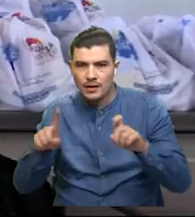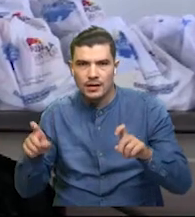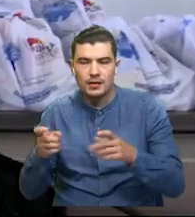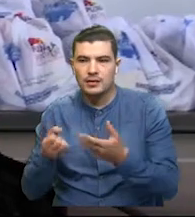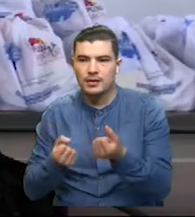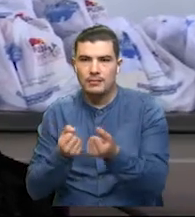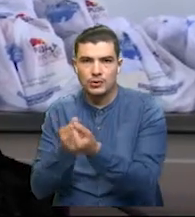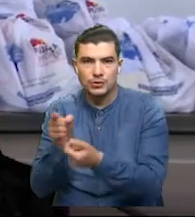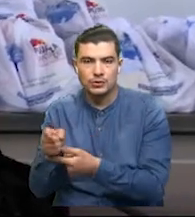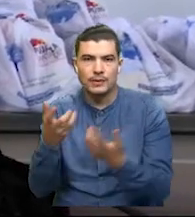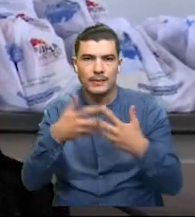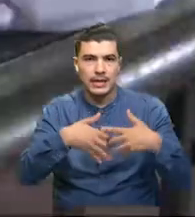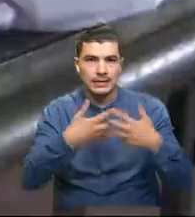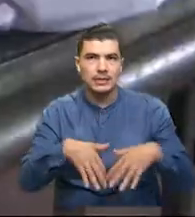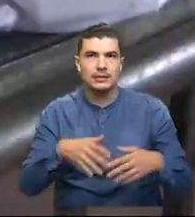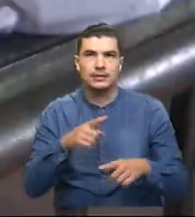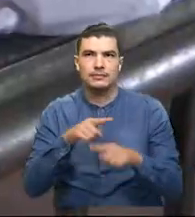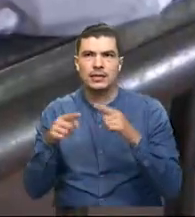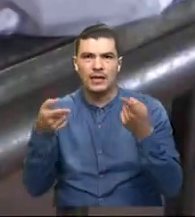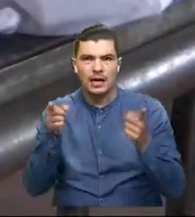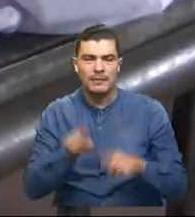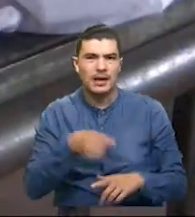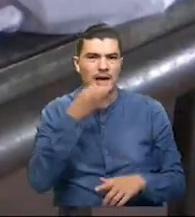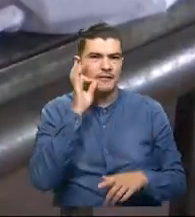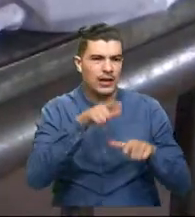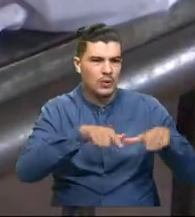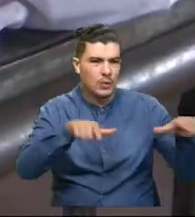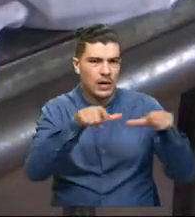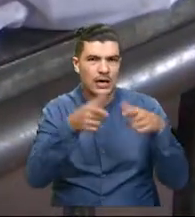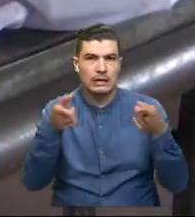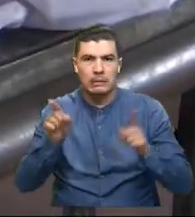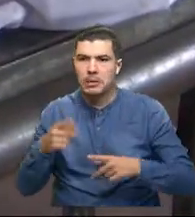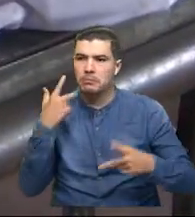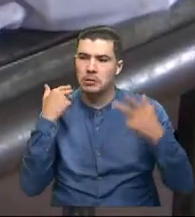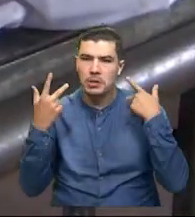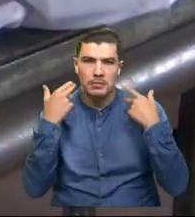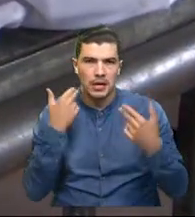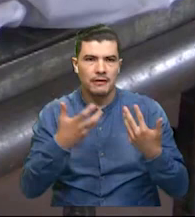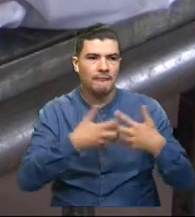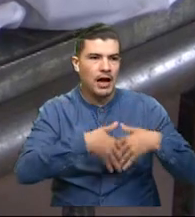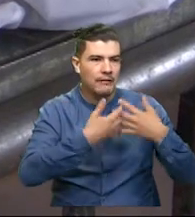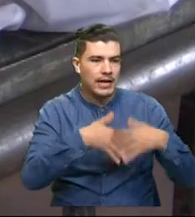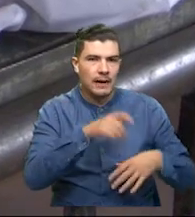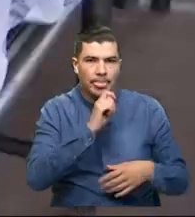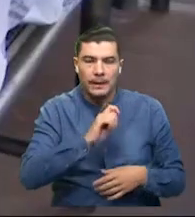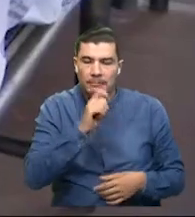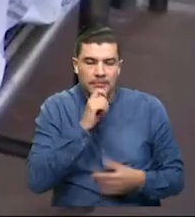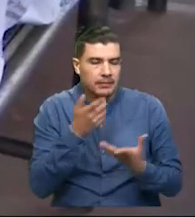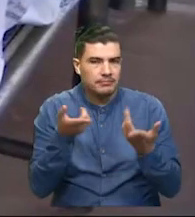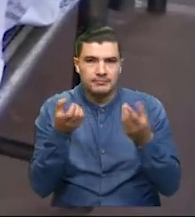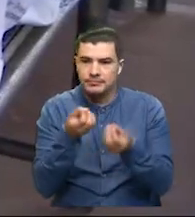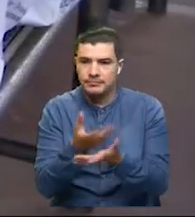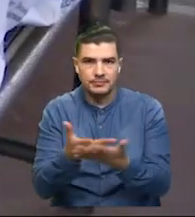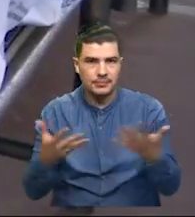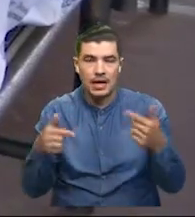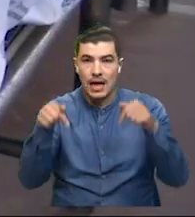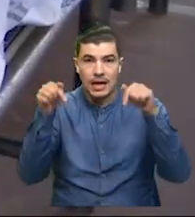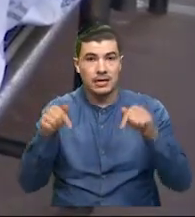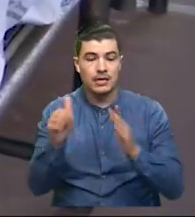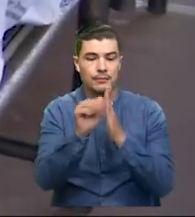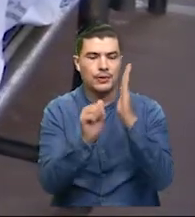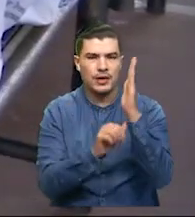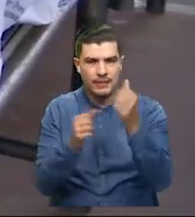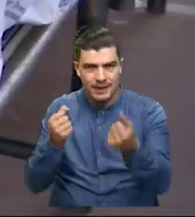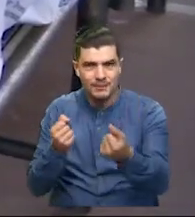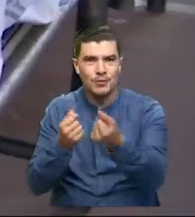productos naturales, cafeterías, también salones de belleza, fabricación de helados, y este es el programa de